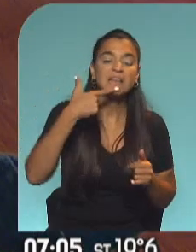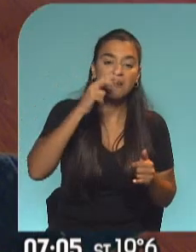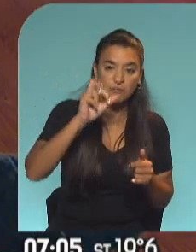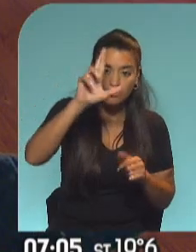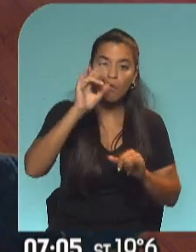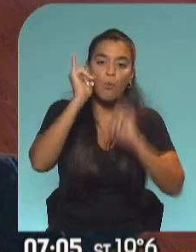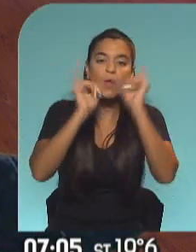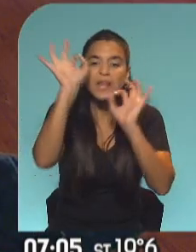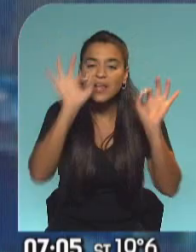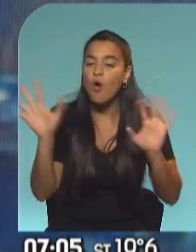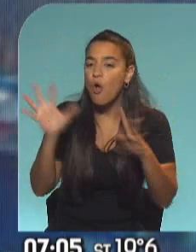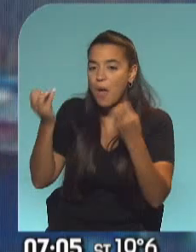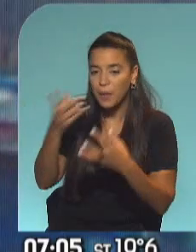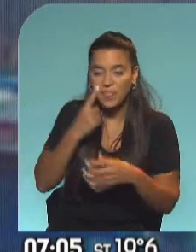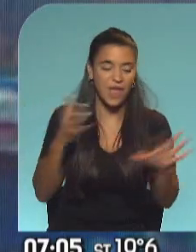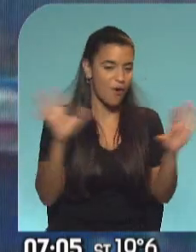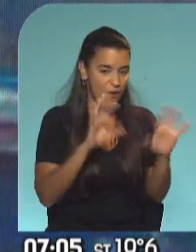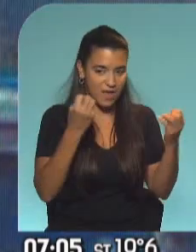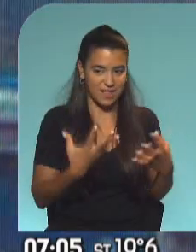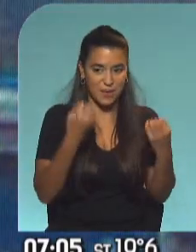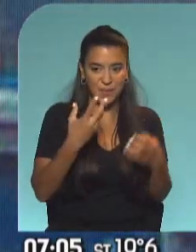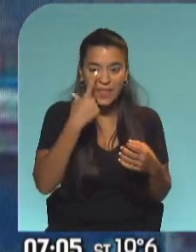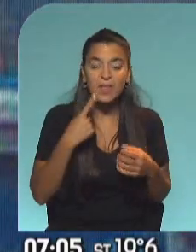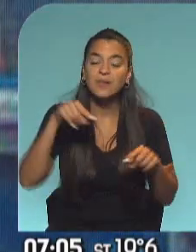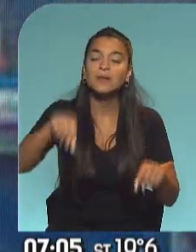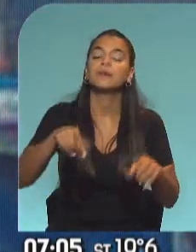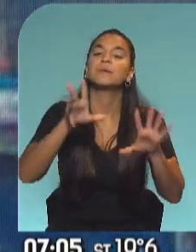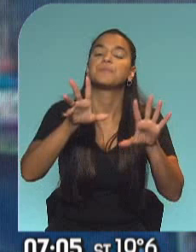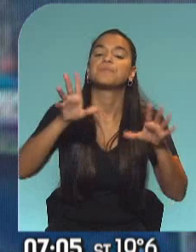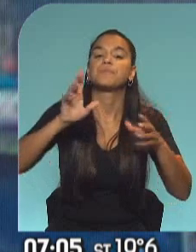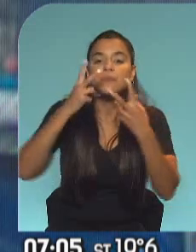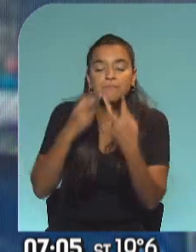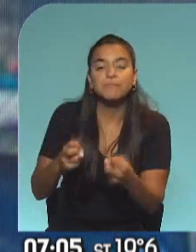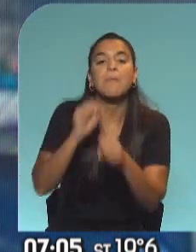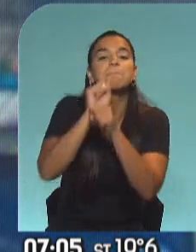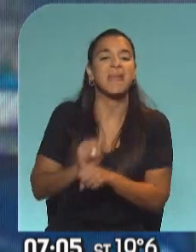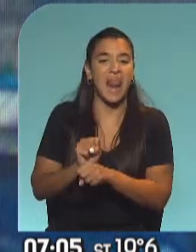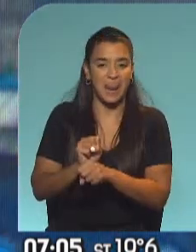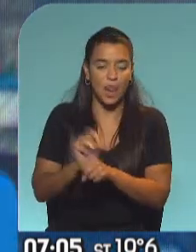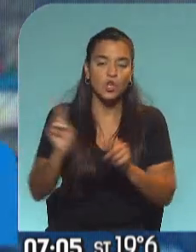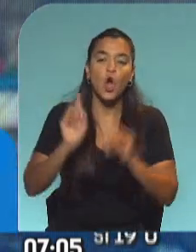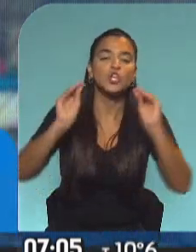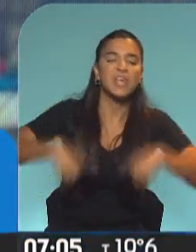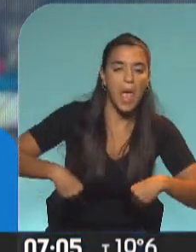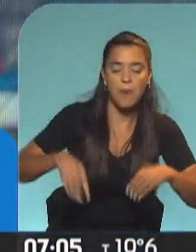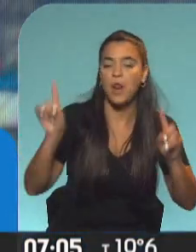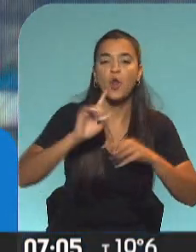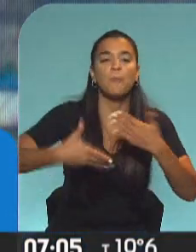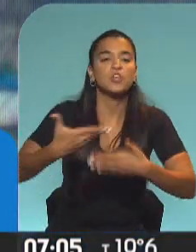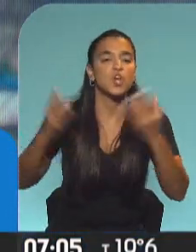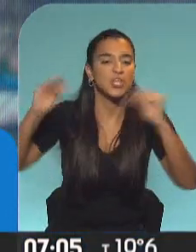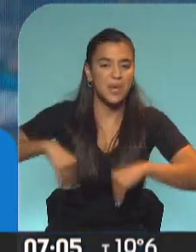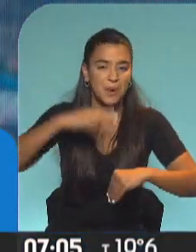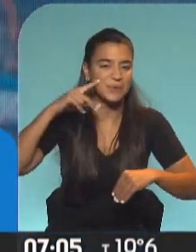detalles sobre esto. ¿Qué tal, Néstor? Buen día. Buen día, Silvia. Esta es la causa que tiene que ver con la parte penal, no con la quiebra, no con el proceso de quiebra